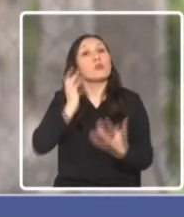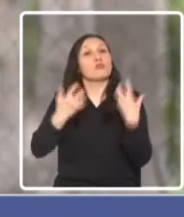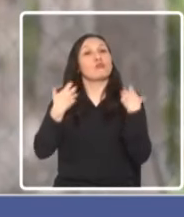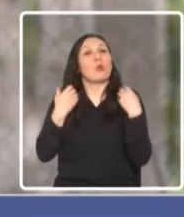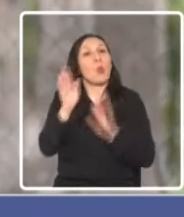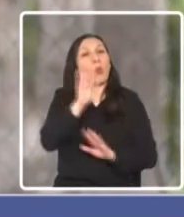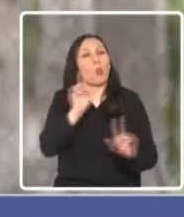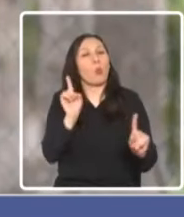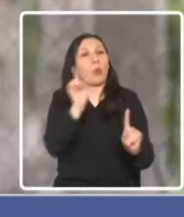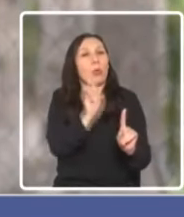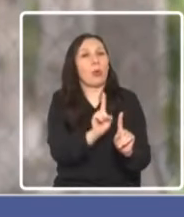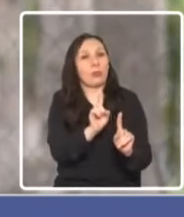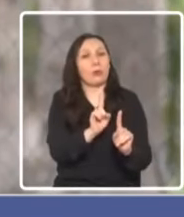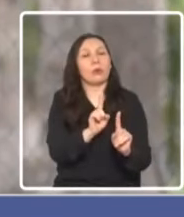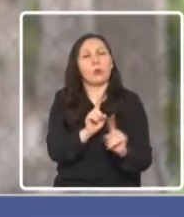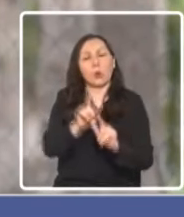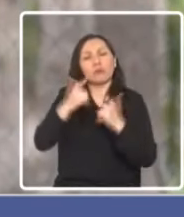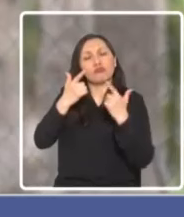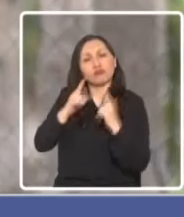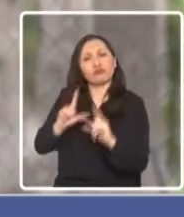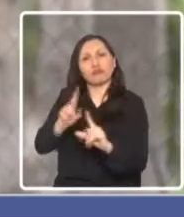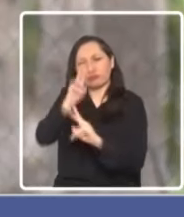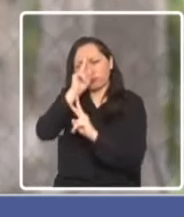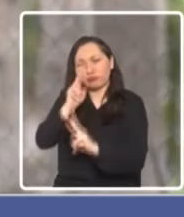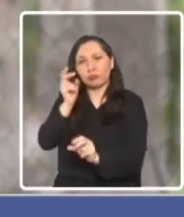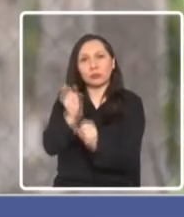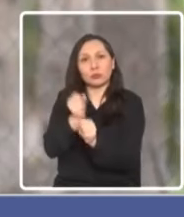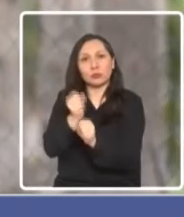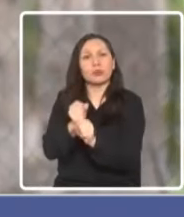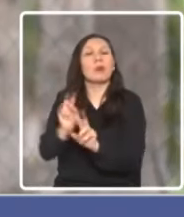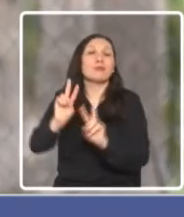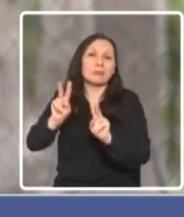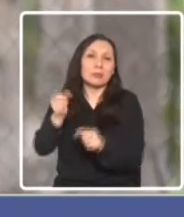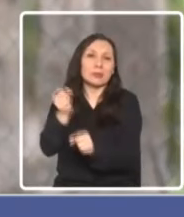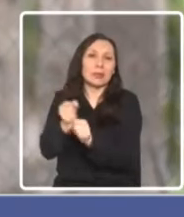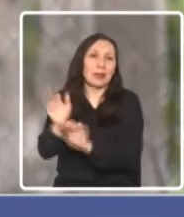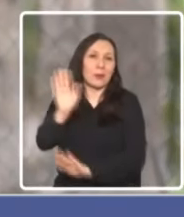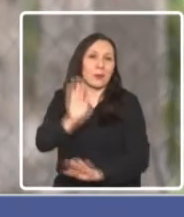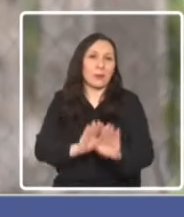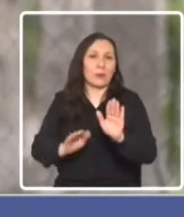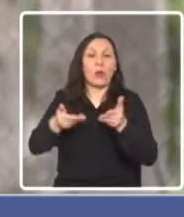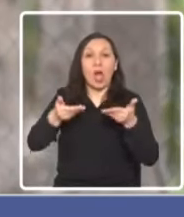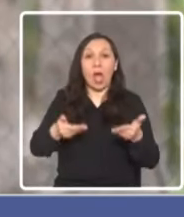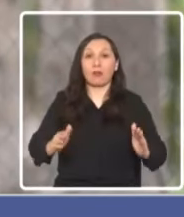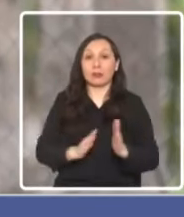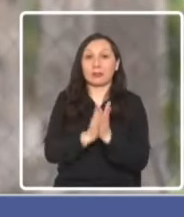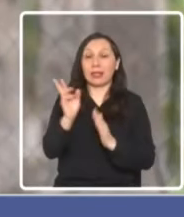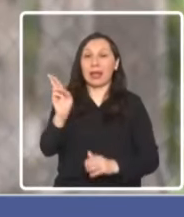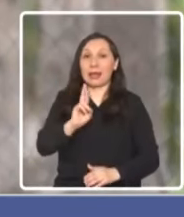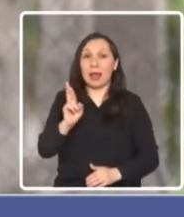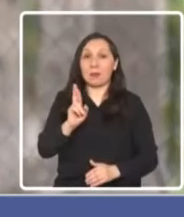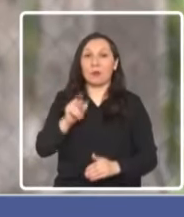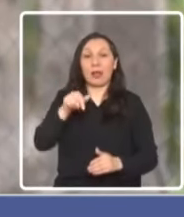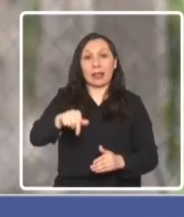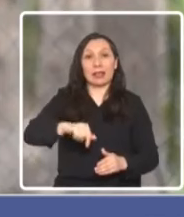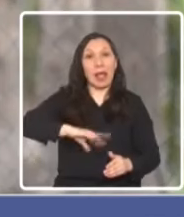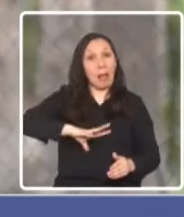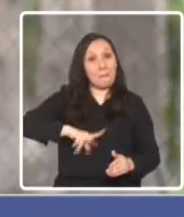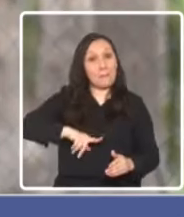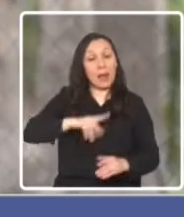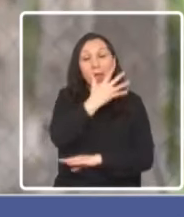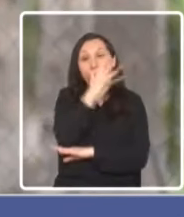cuidadoras, que se les reconoce el cuidado como trabajo. Y hoy día estamos en San Ramón, en esta plaza,